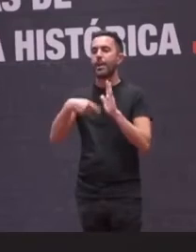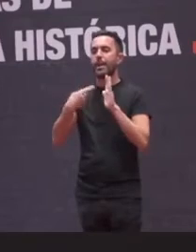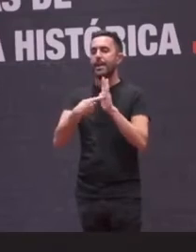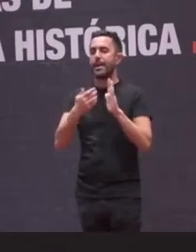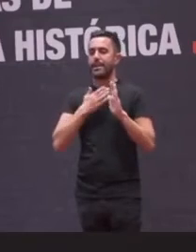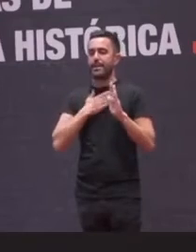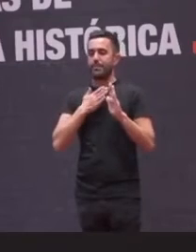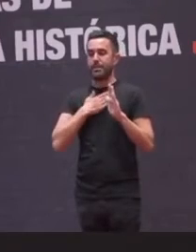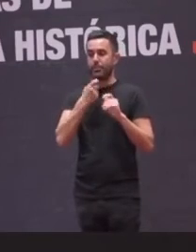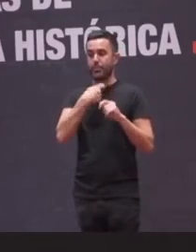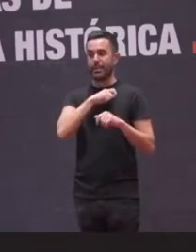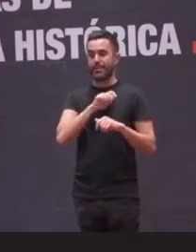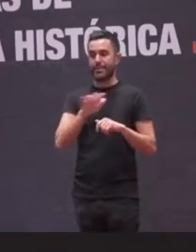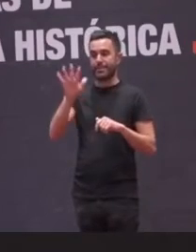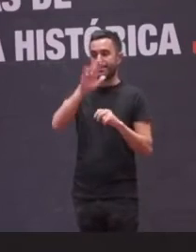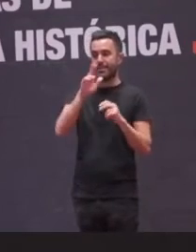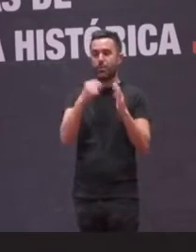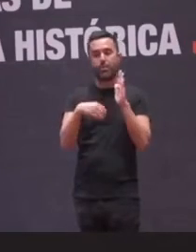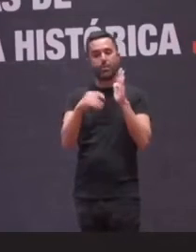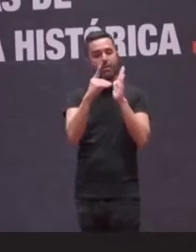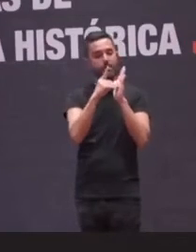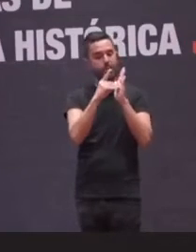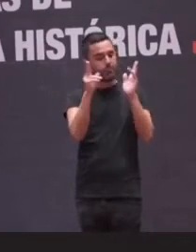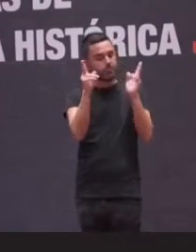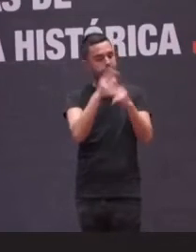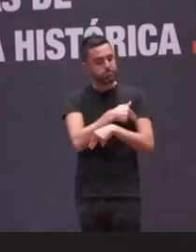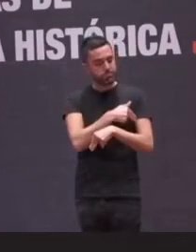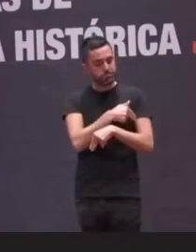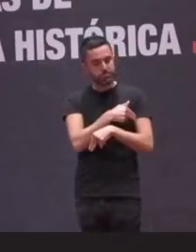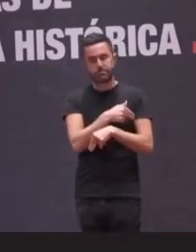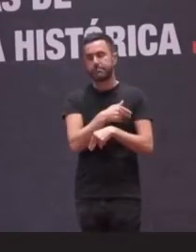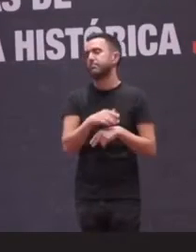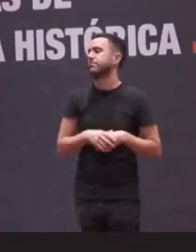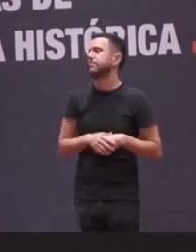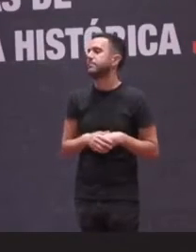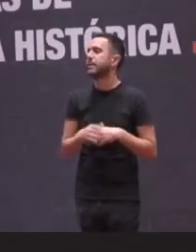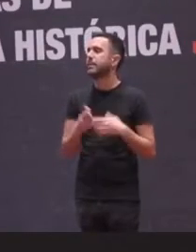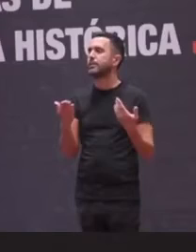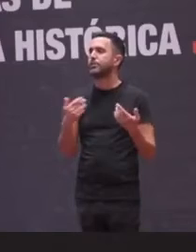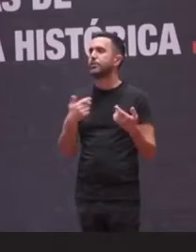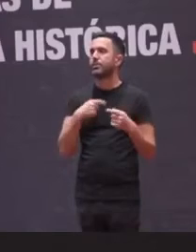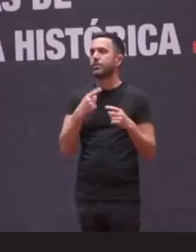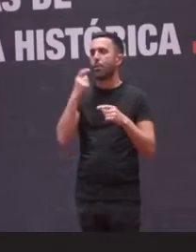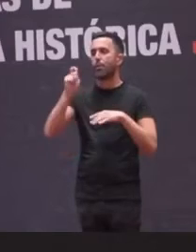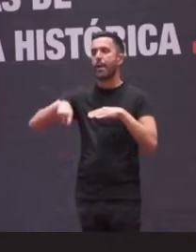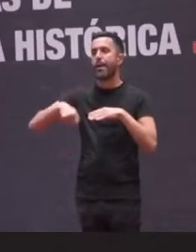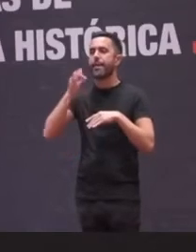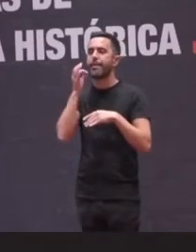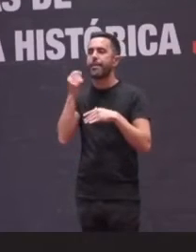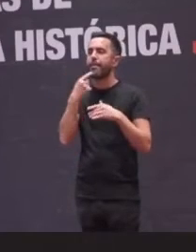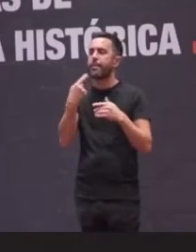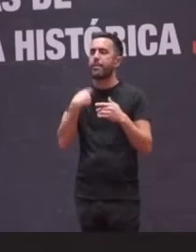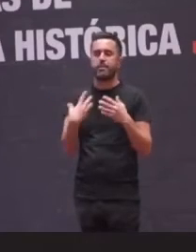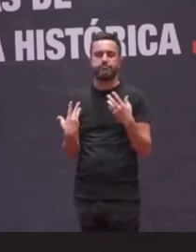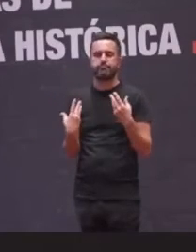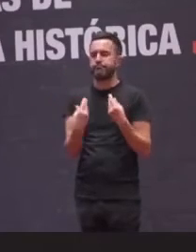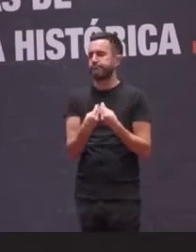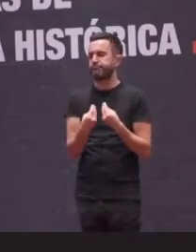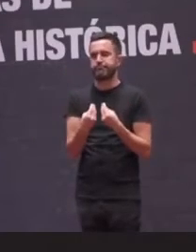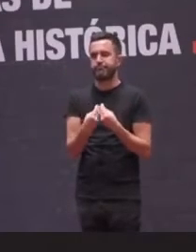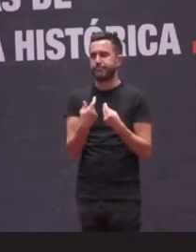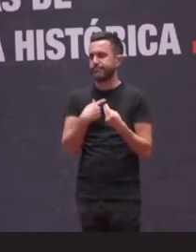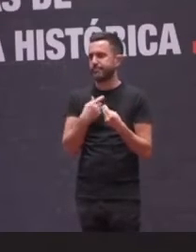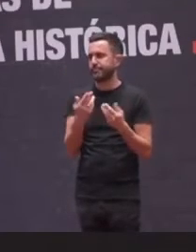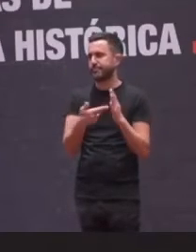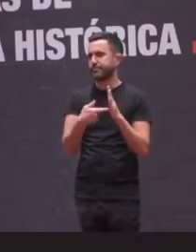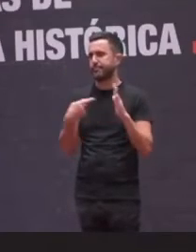esa cláusula e, ademais, iso era no ámbito local. Por tanto, a xuiza di, non cabe esa desafectación tácita. Se